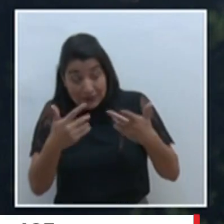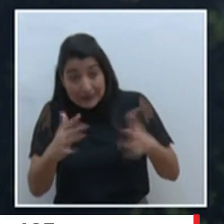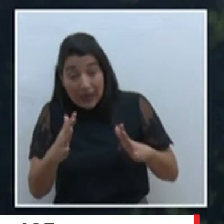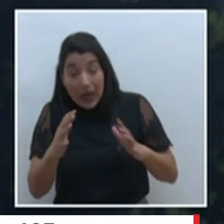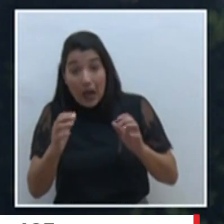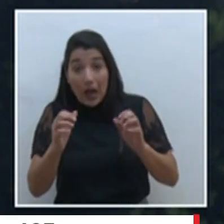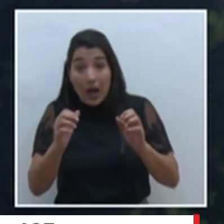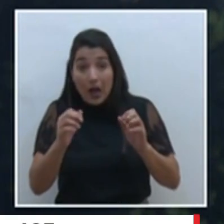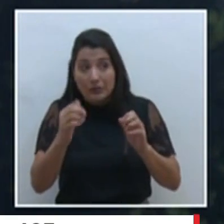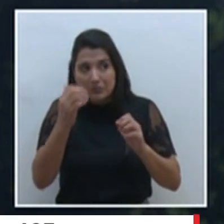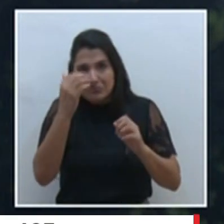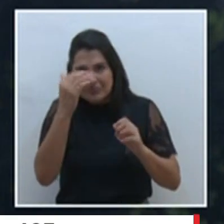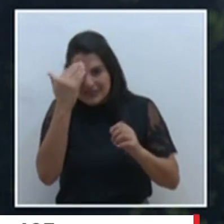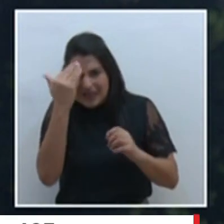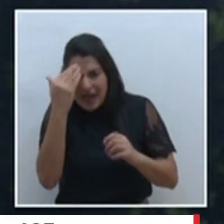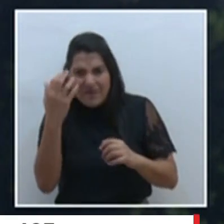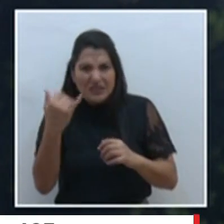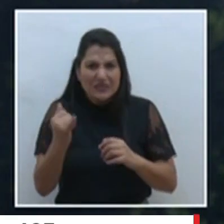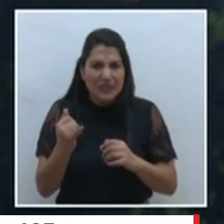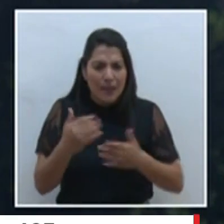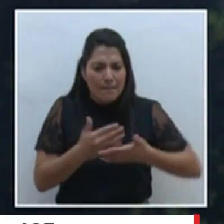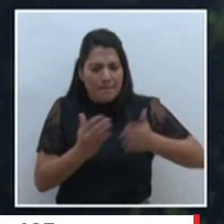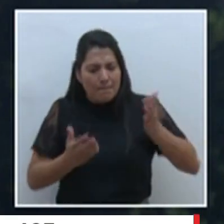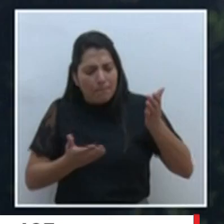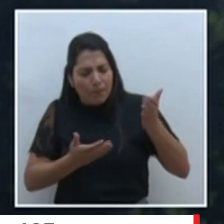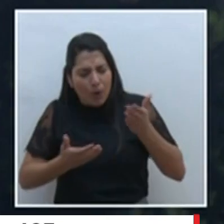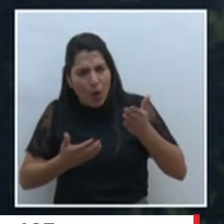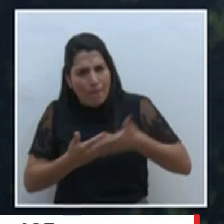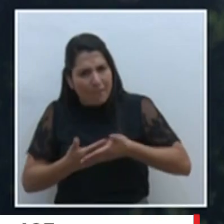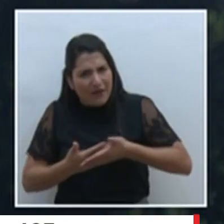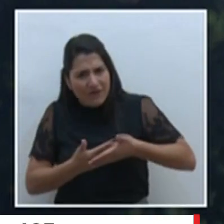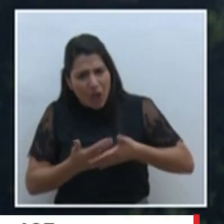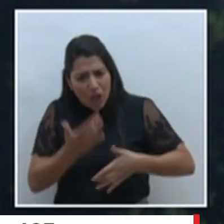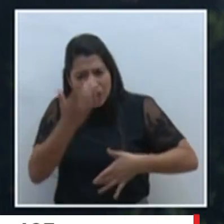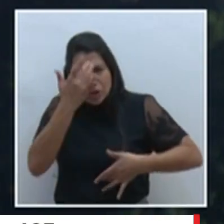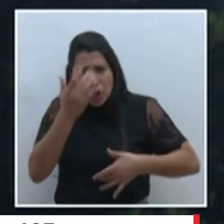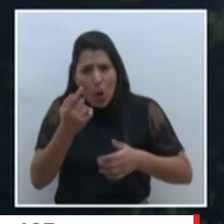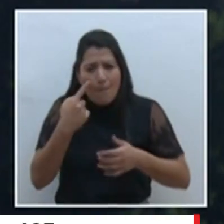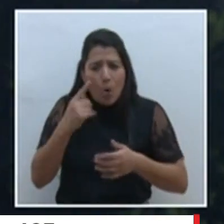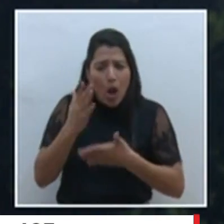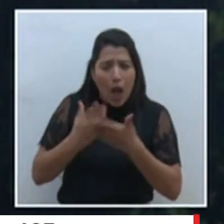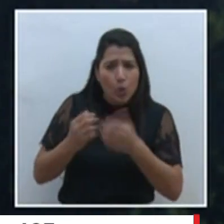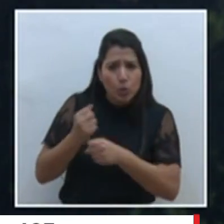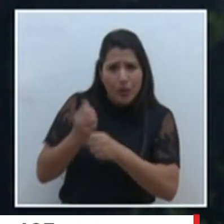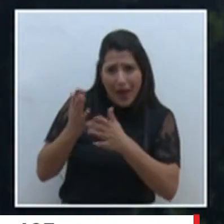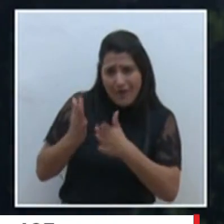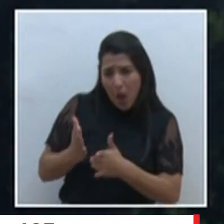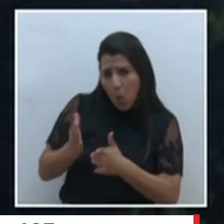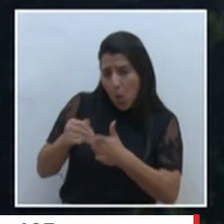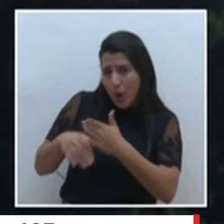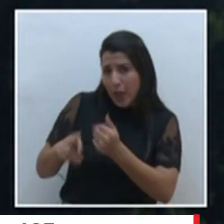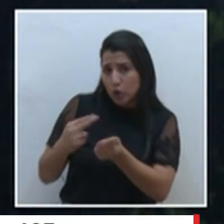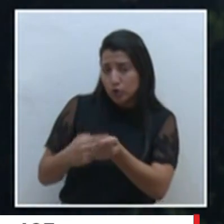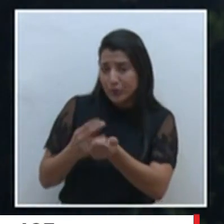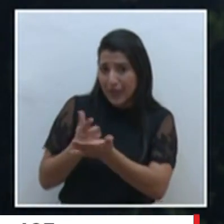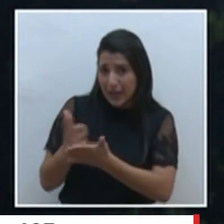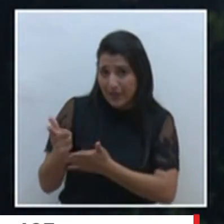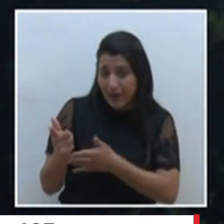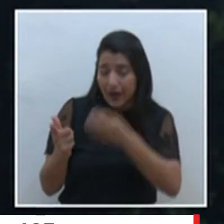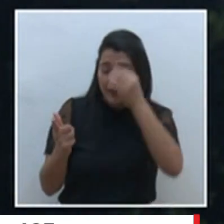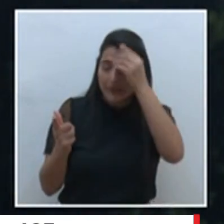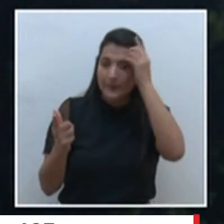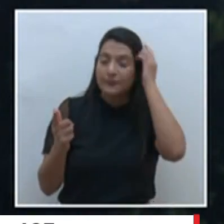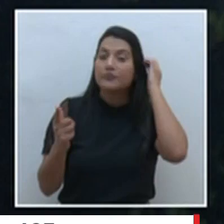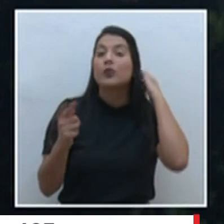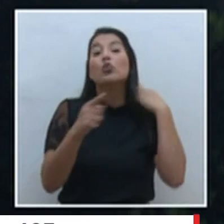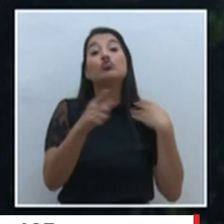que fue un contagio a través de alguno de los funcionarios que trabajan ahí en el hospital, así como se sabe de que no fue contagio